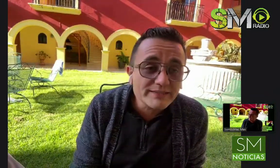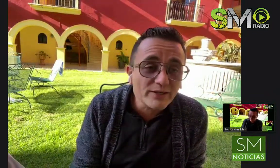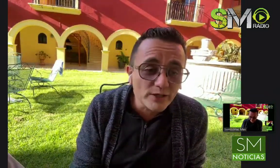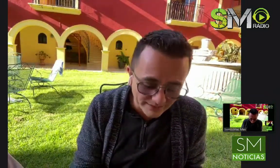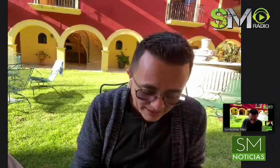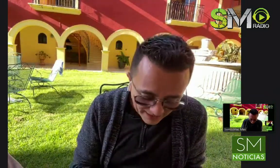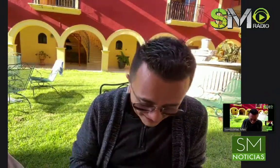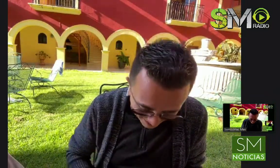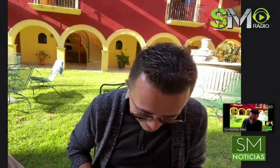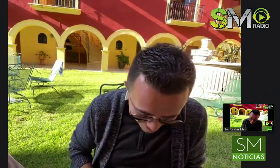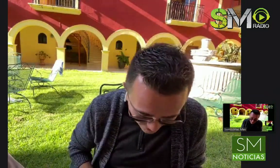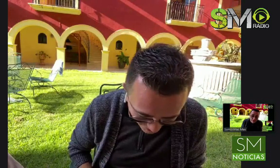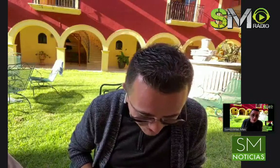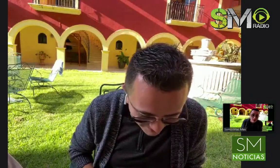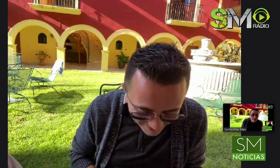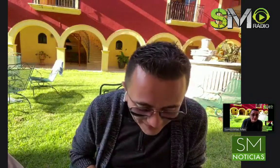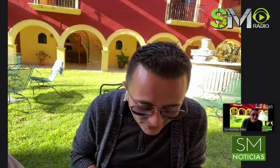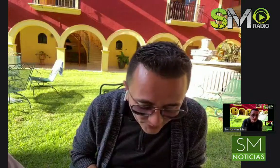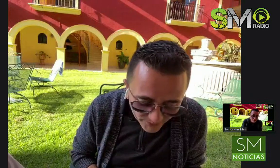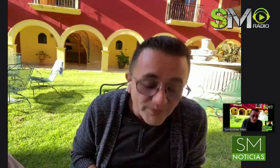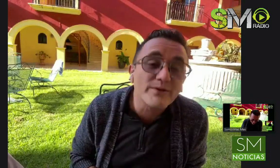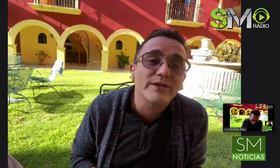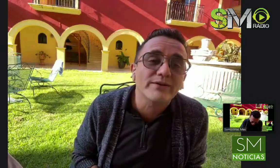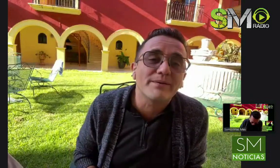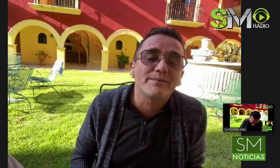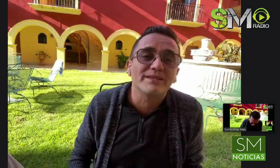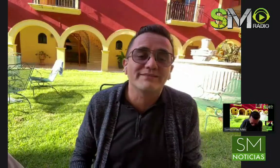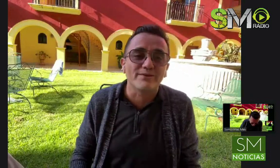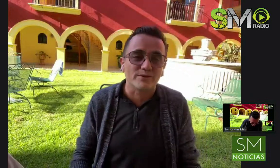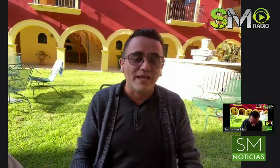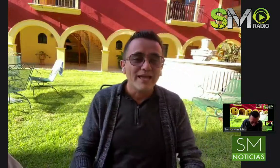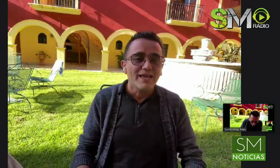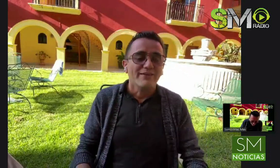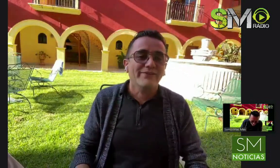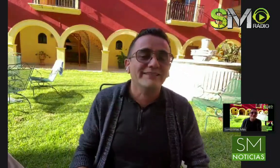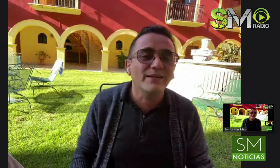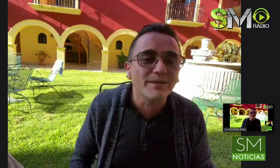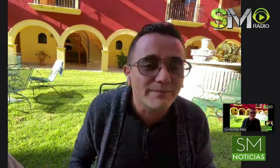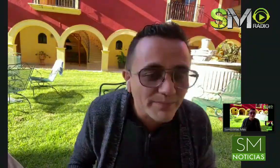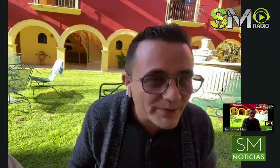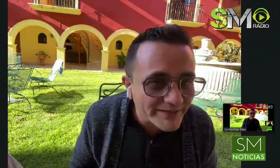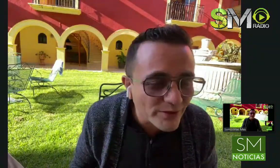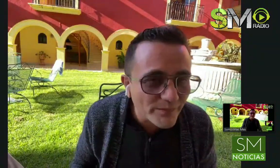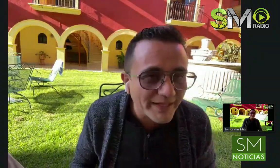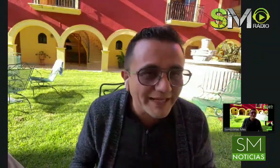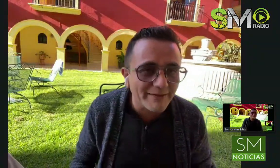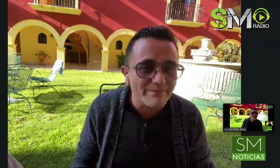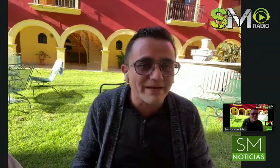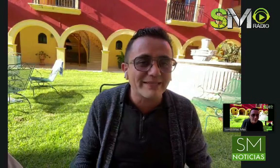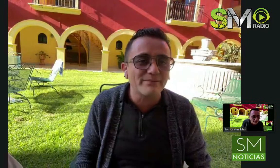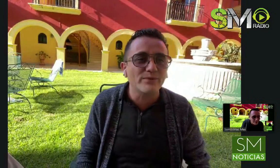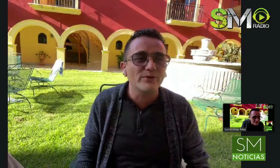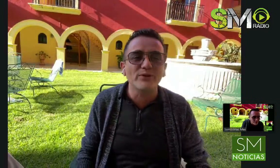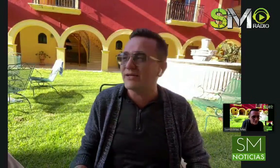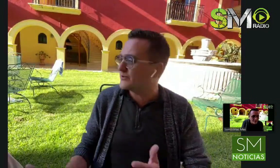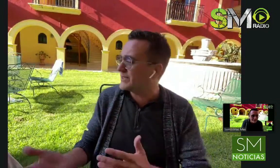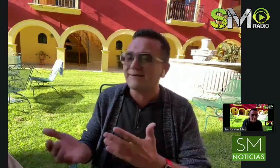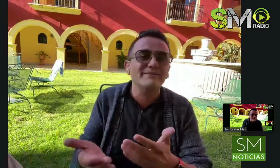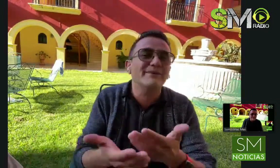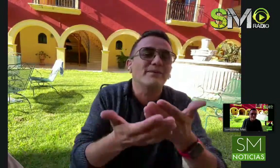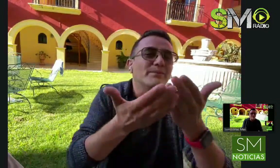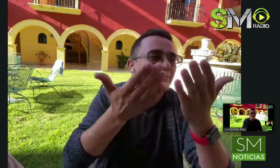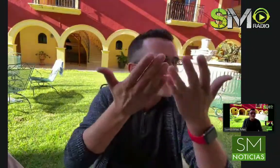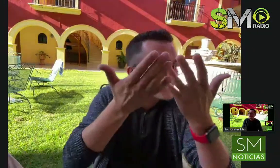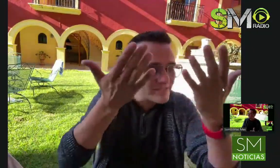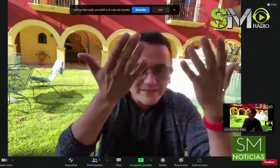Bueno, en lo que se conecta a la señora Leti Mercado, bueno, quiero que veamos esta nota. Fíjese cómo le propone este hombre matrimonio a su